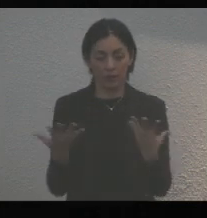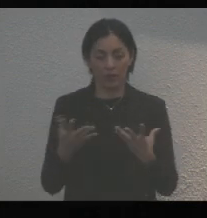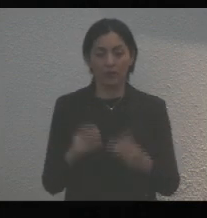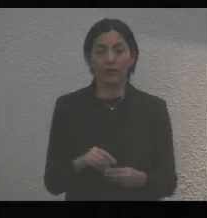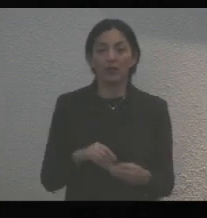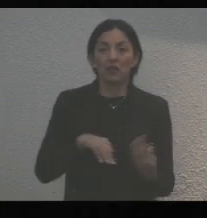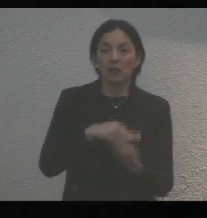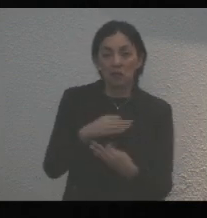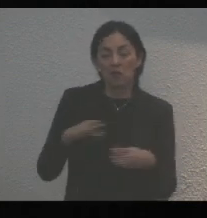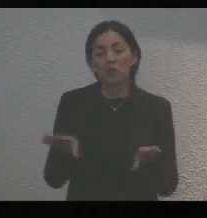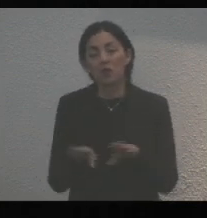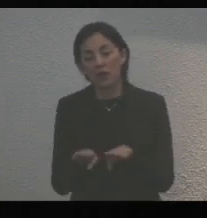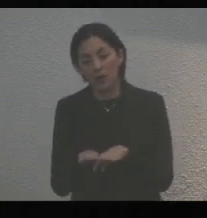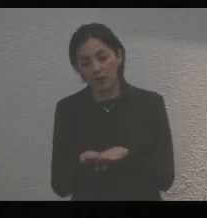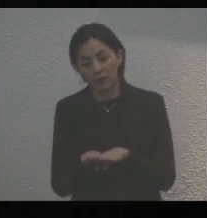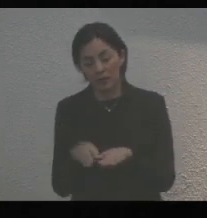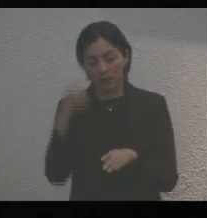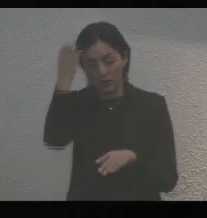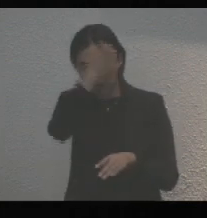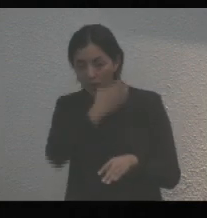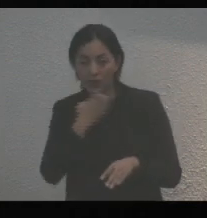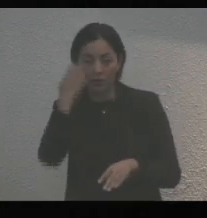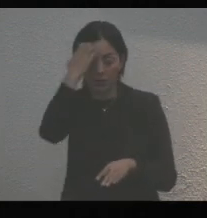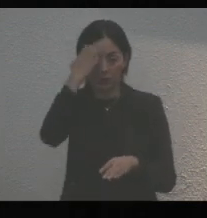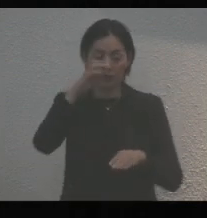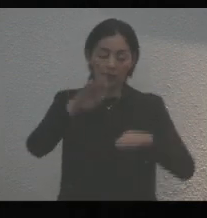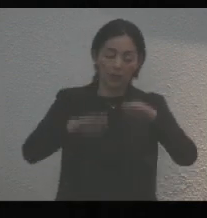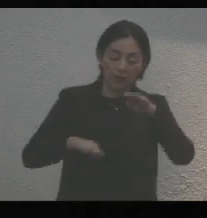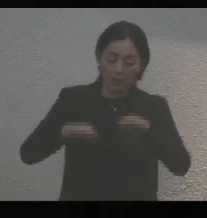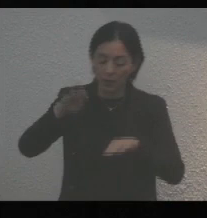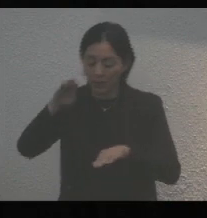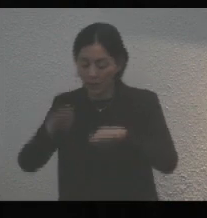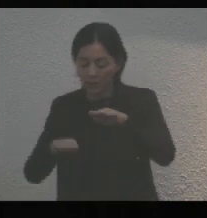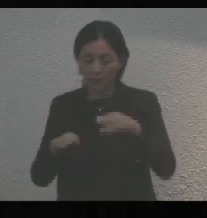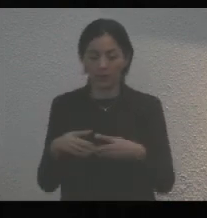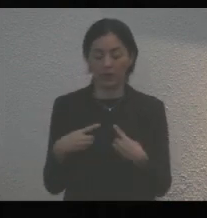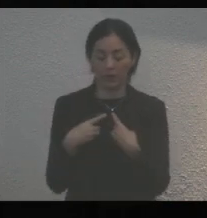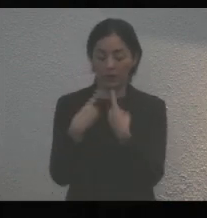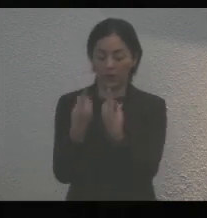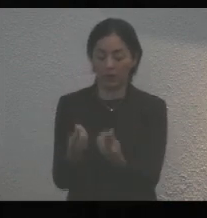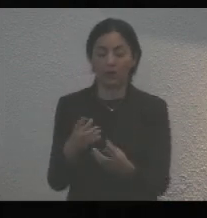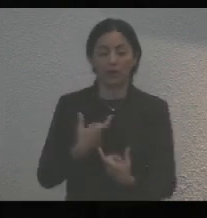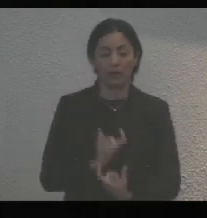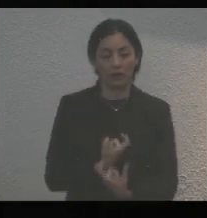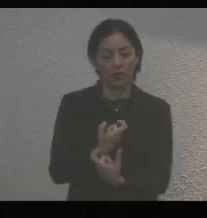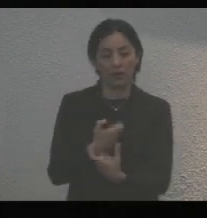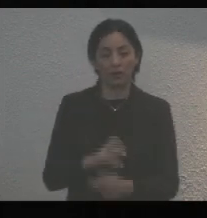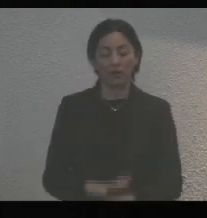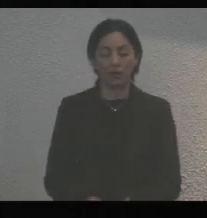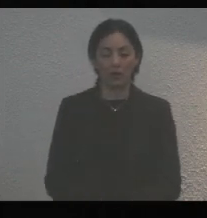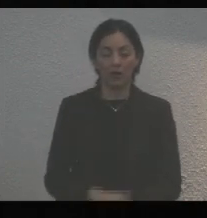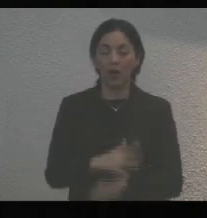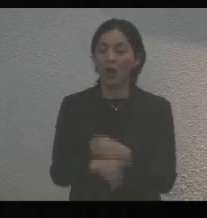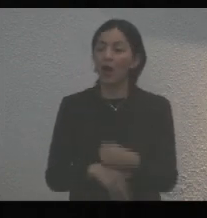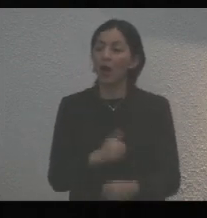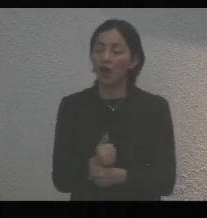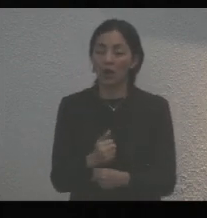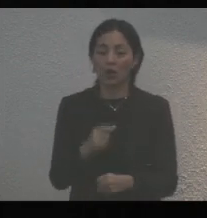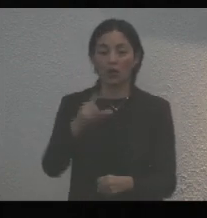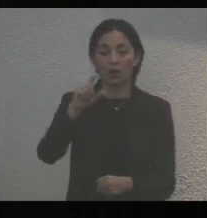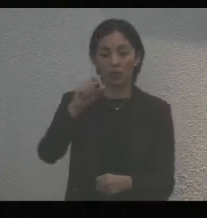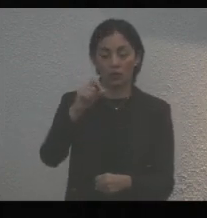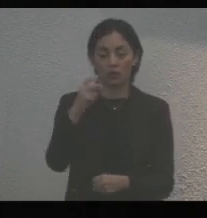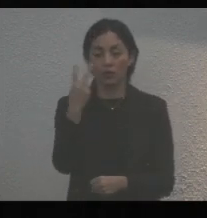el procedimiento de evaluación que regulará la entrega del reconocimiento correspondiente al año